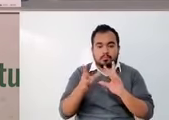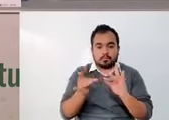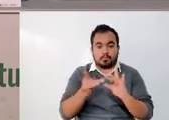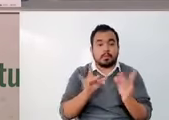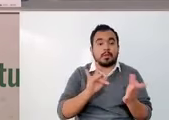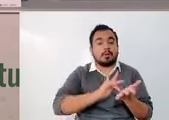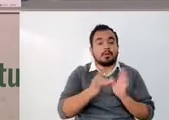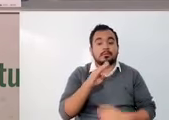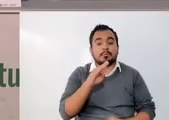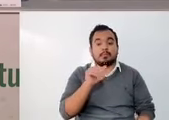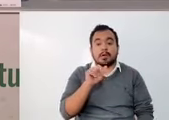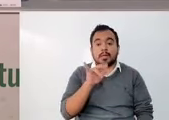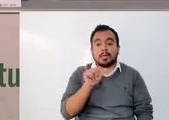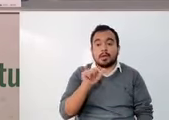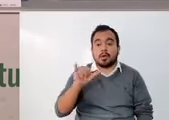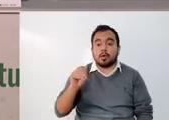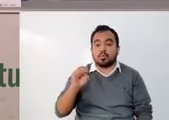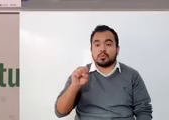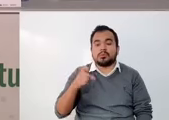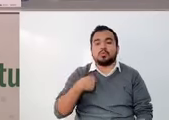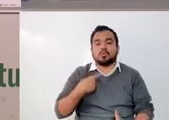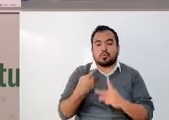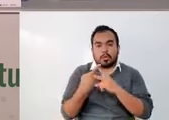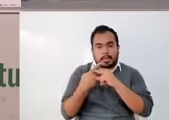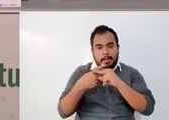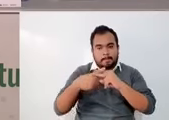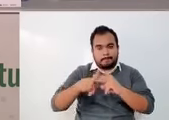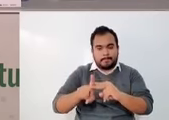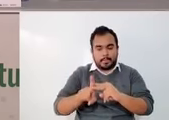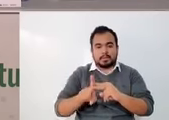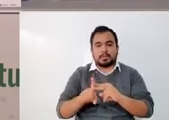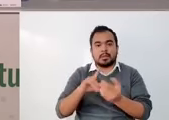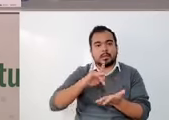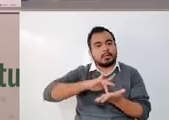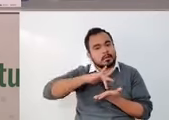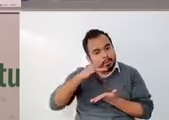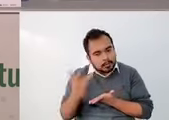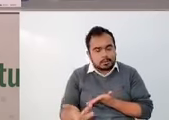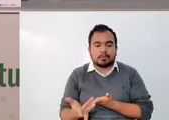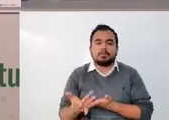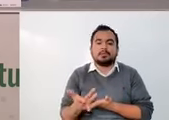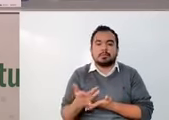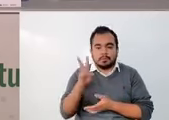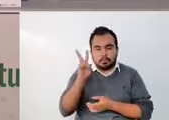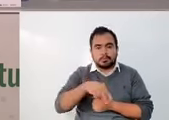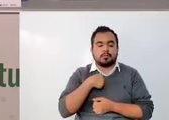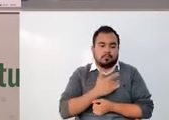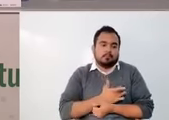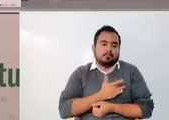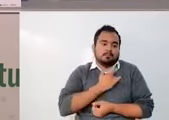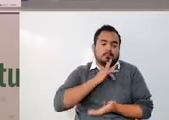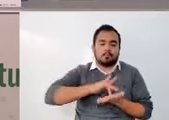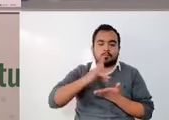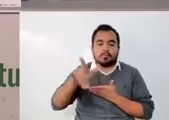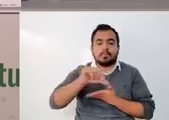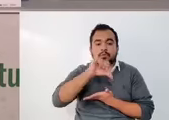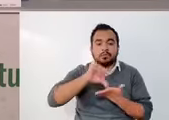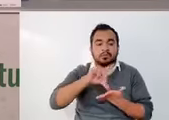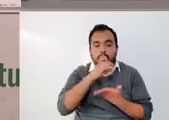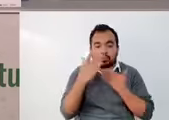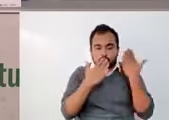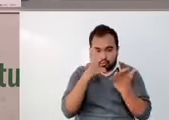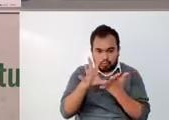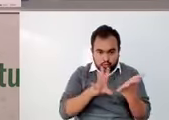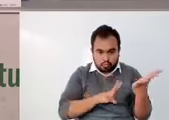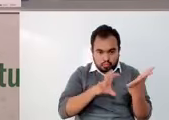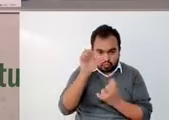José. Bueno, voy a empezar, por supuesto, dando las gracias. Estoy tremendamente agradecido al Centro de Estudios Constitucionales